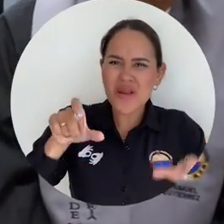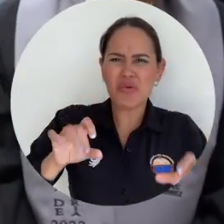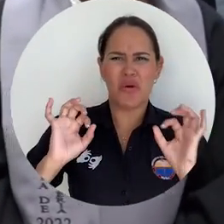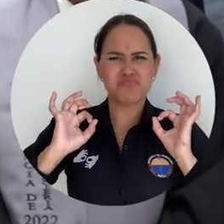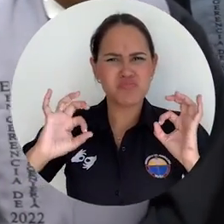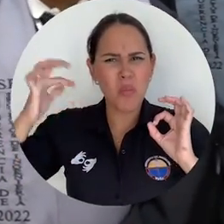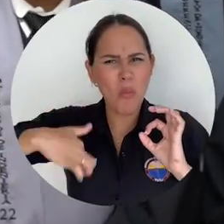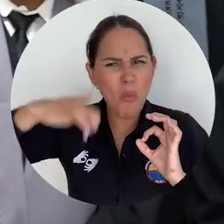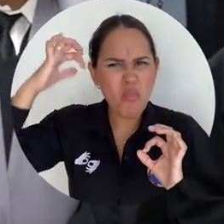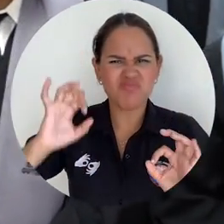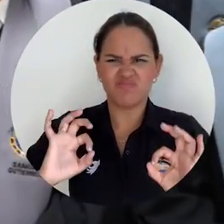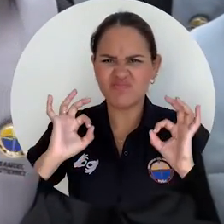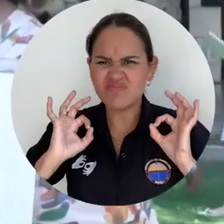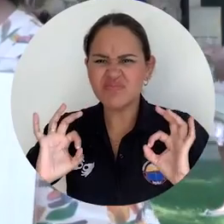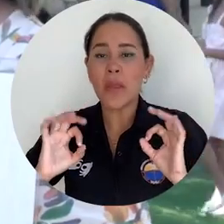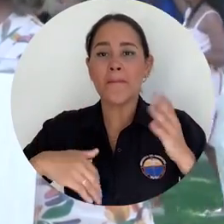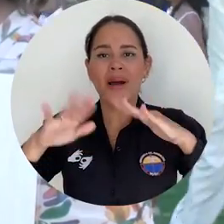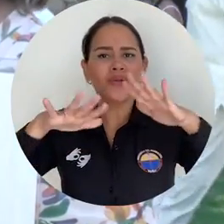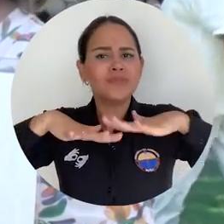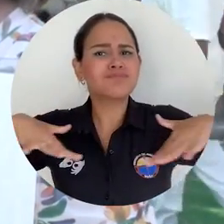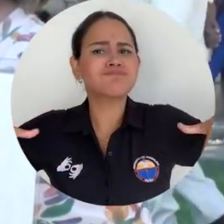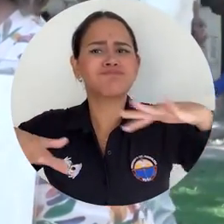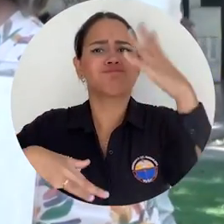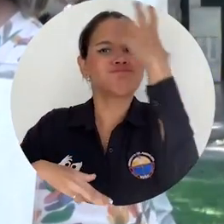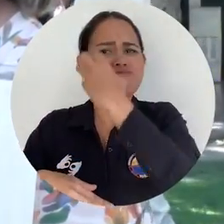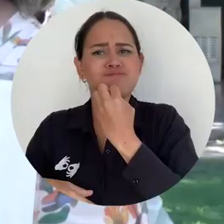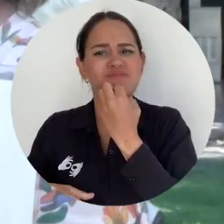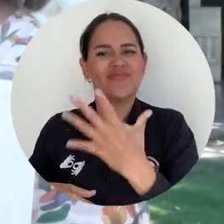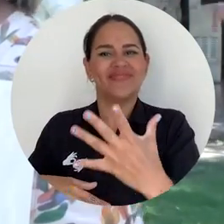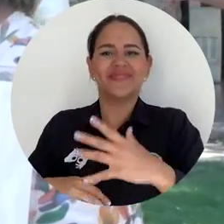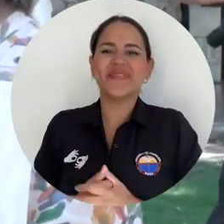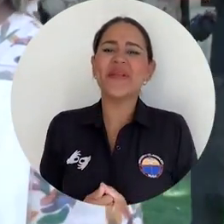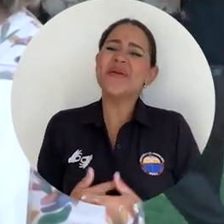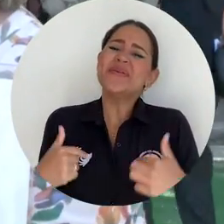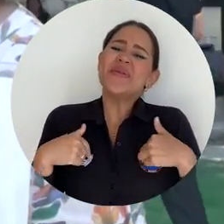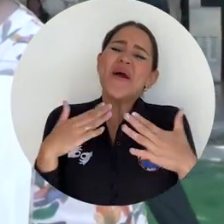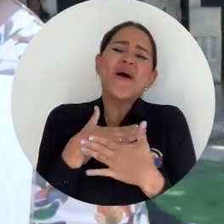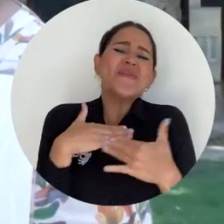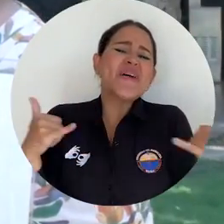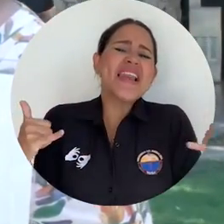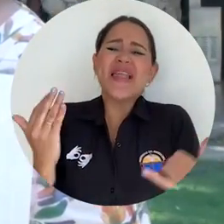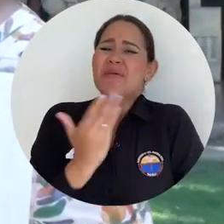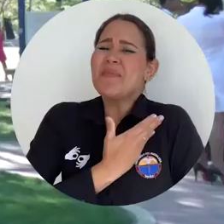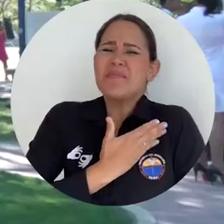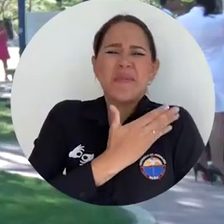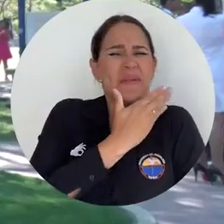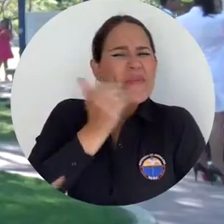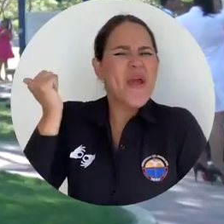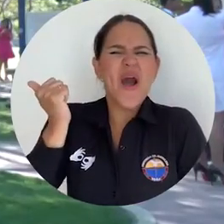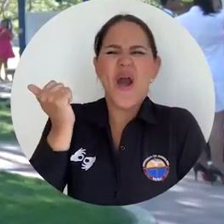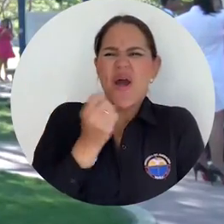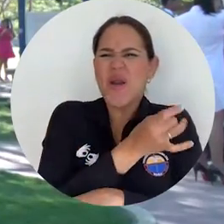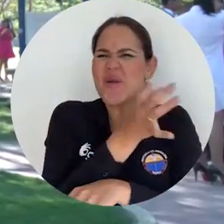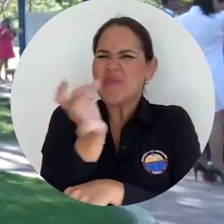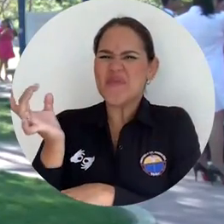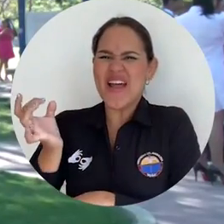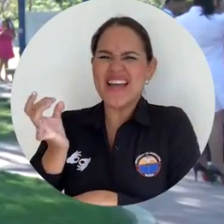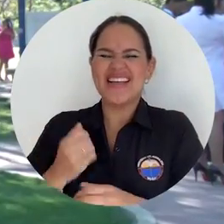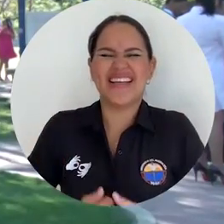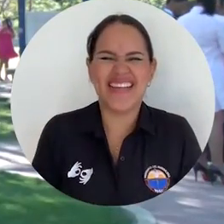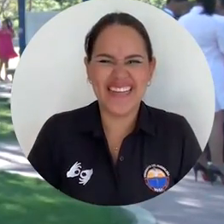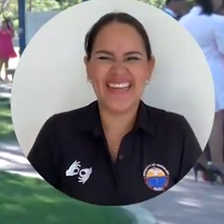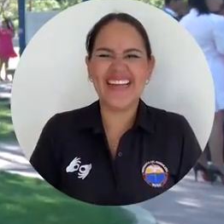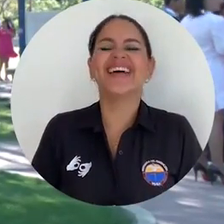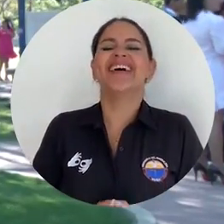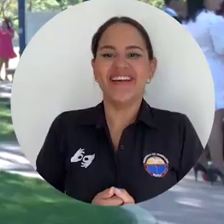universitario soñado que tenemos Estoy feliz porque mi mamá es la mejor mi experiencia Fue bastante agradable